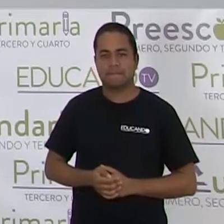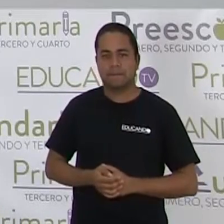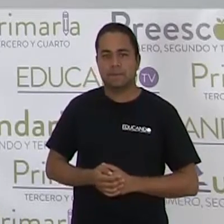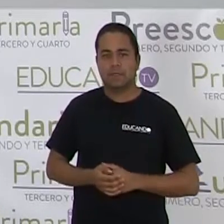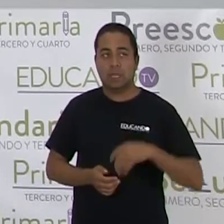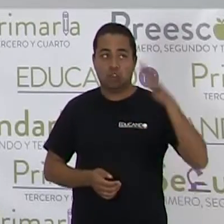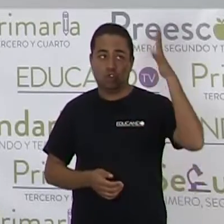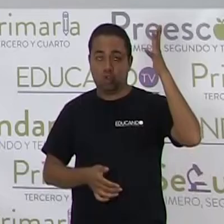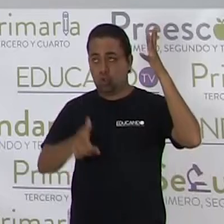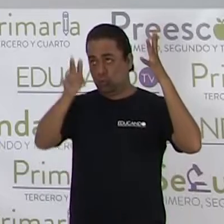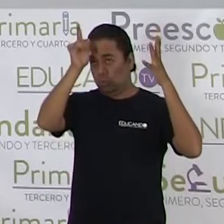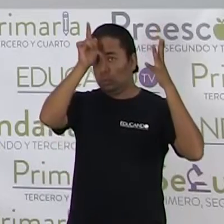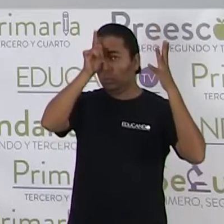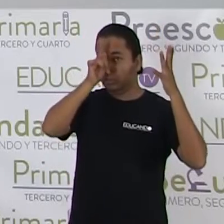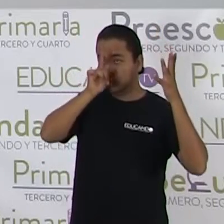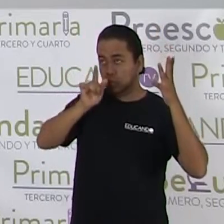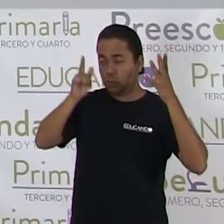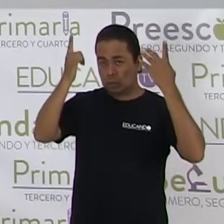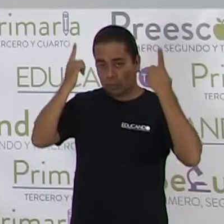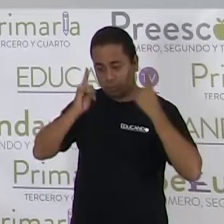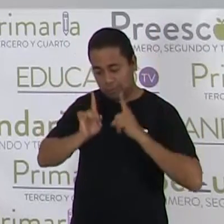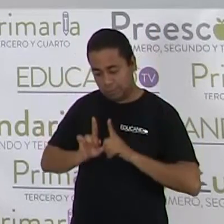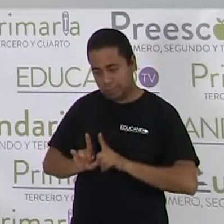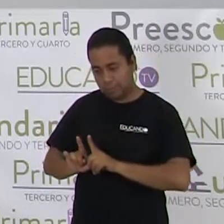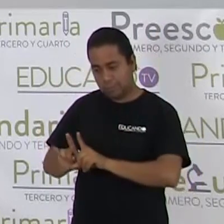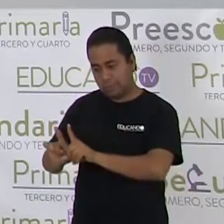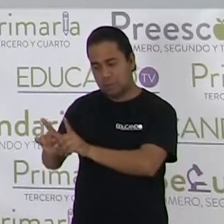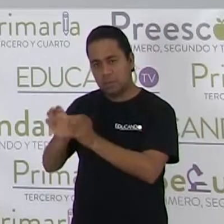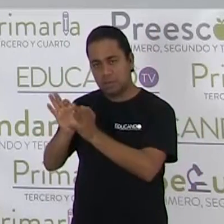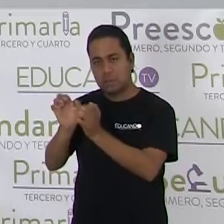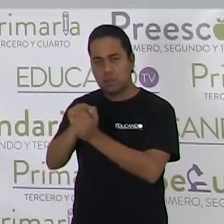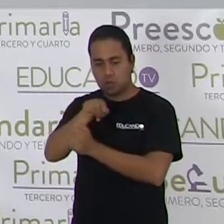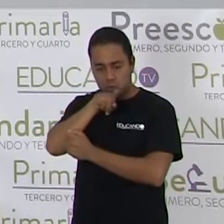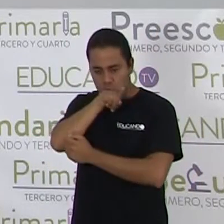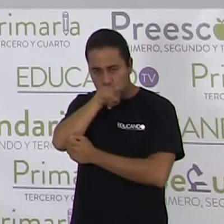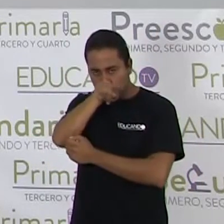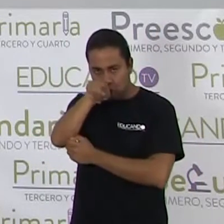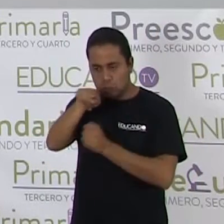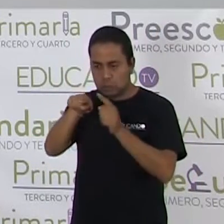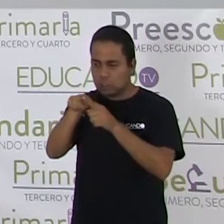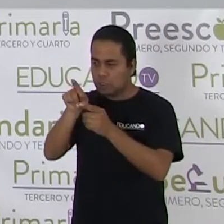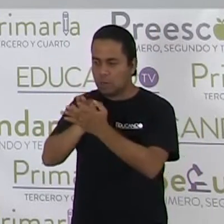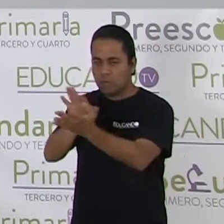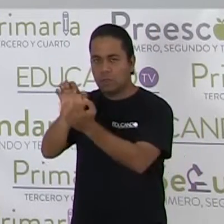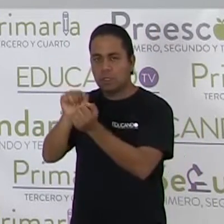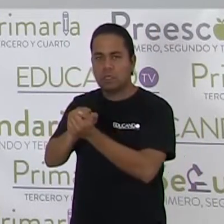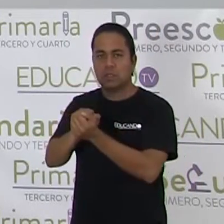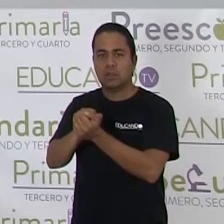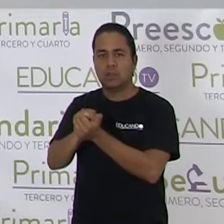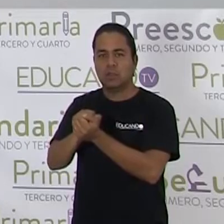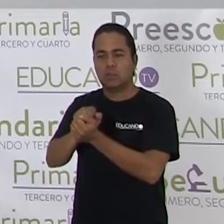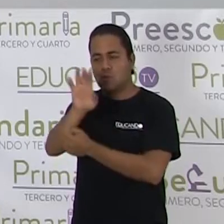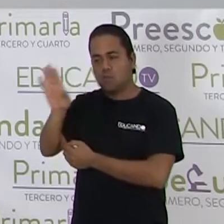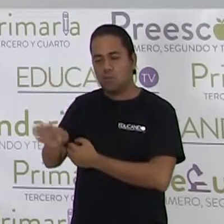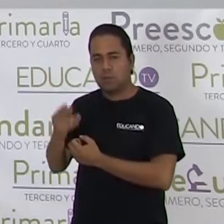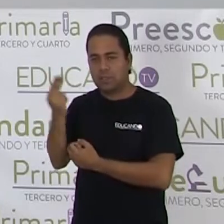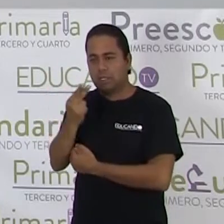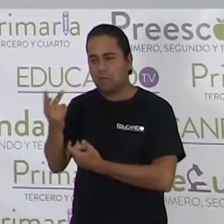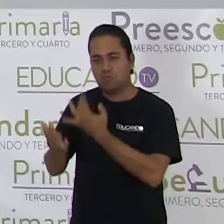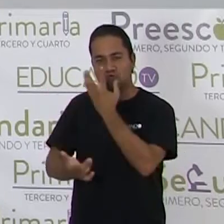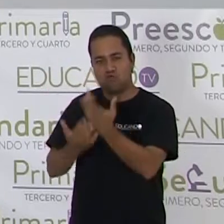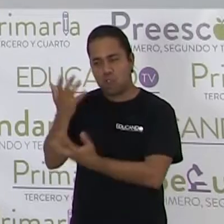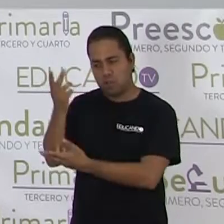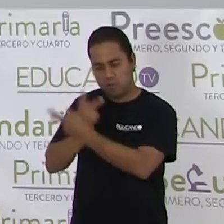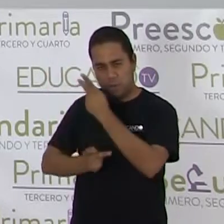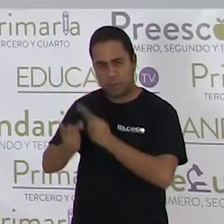luna acudieron al tlacuache para que fuera a conseguir con la bruja el fuego que tanto necesitaba.